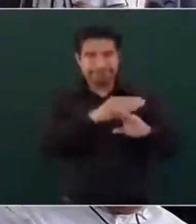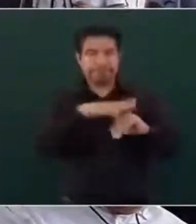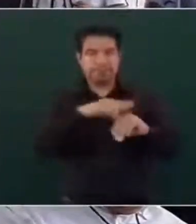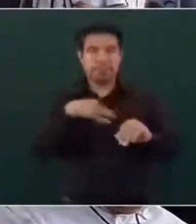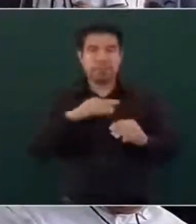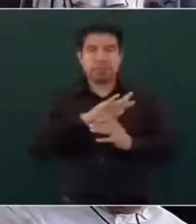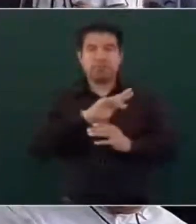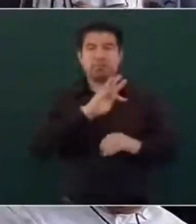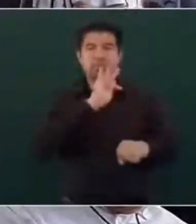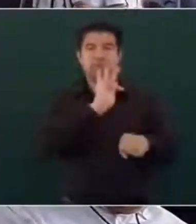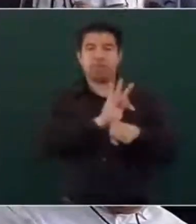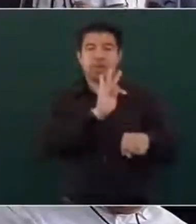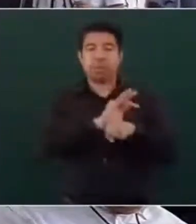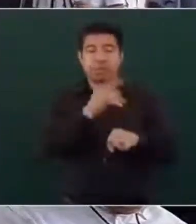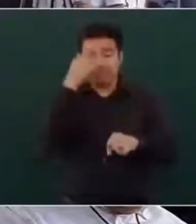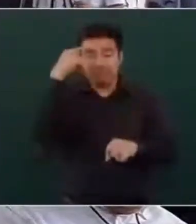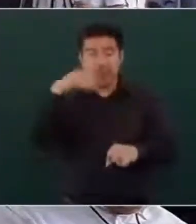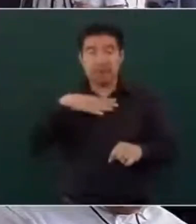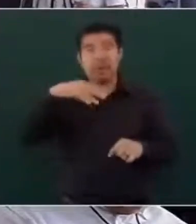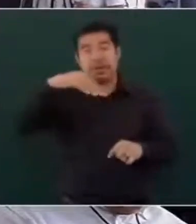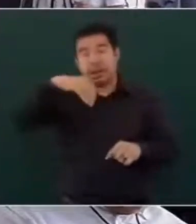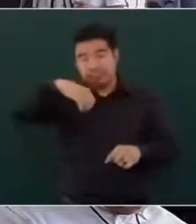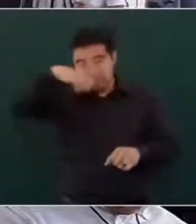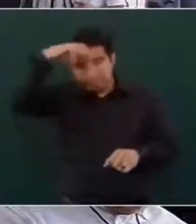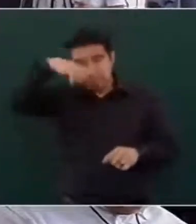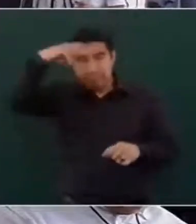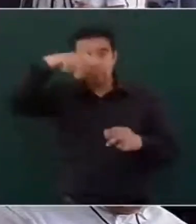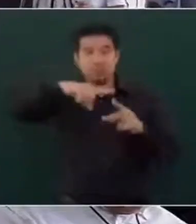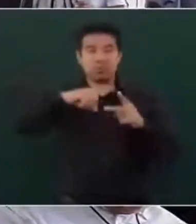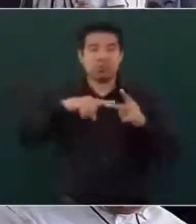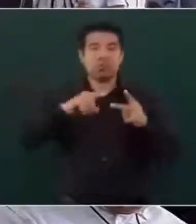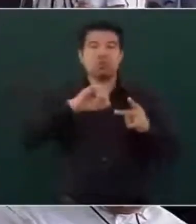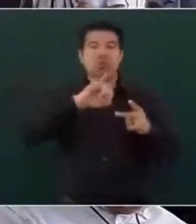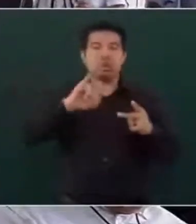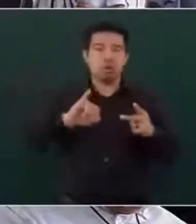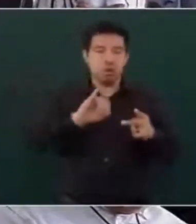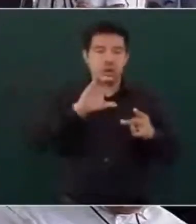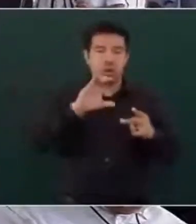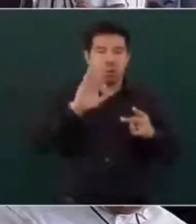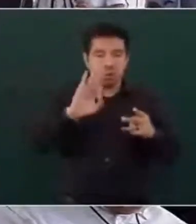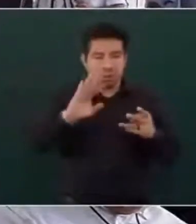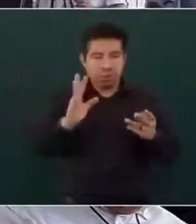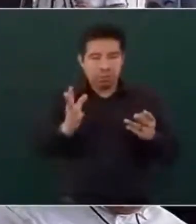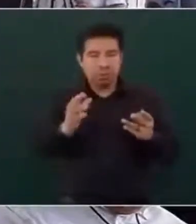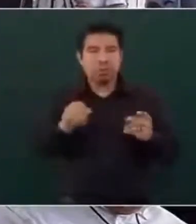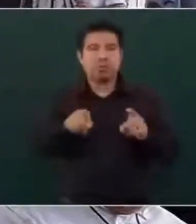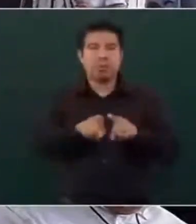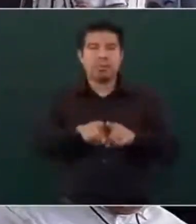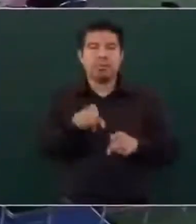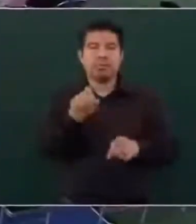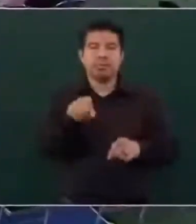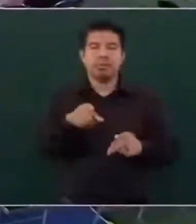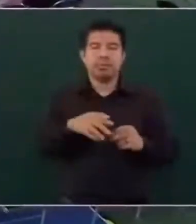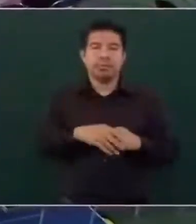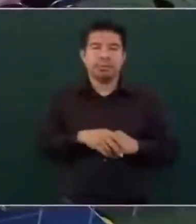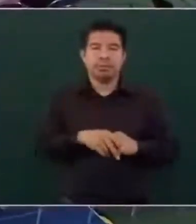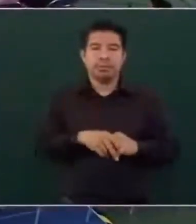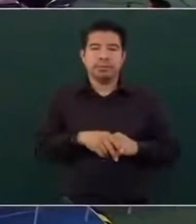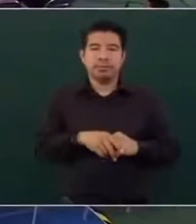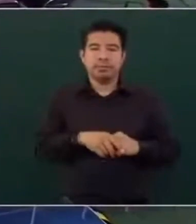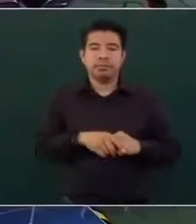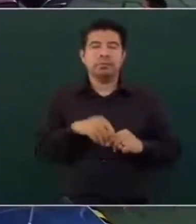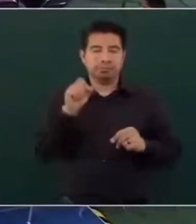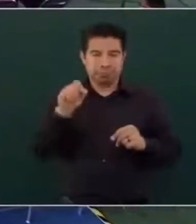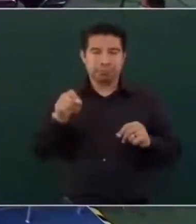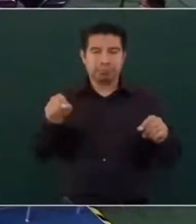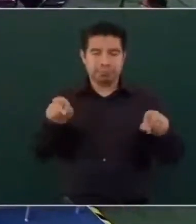quitar el programa a los adultos mayores, a los jóvenes. Y por ejemplo, también que estamos en Chiapas, ahorita que hacían la